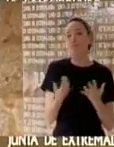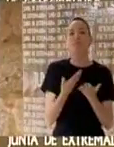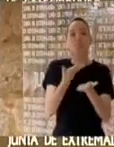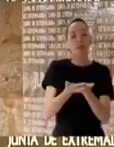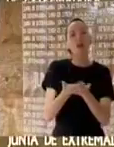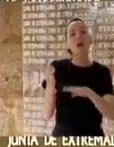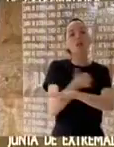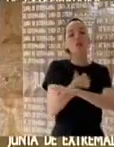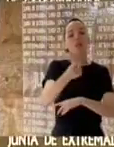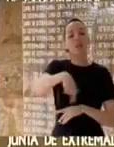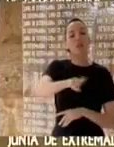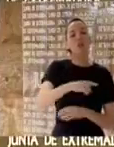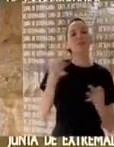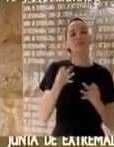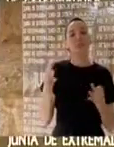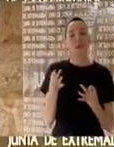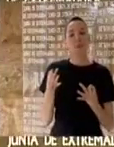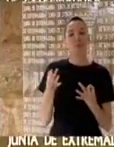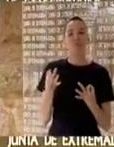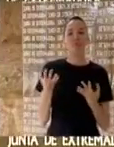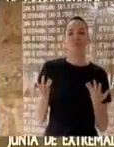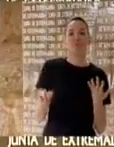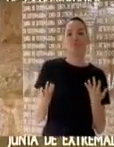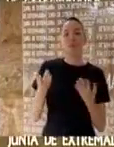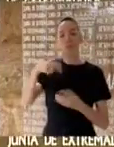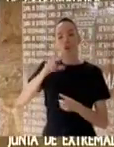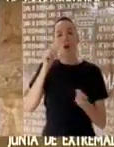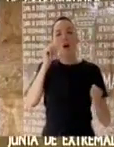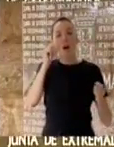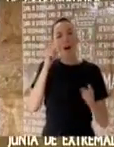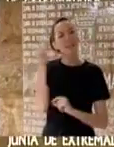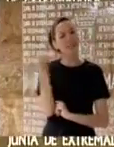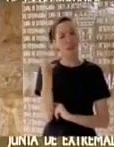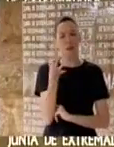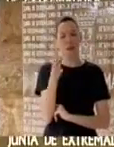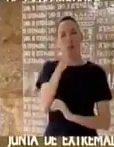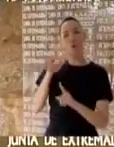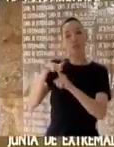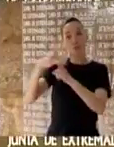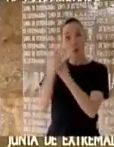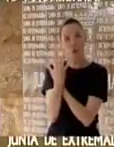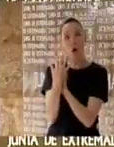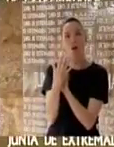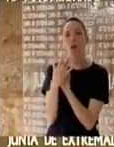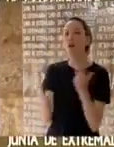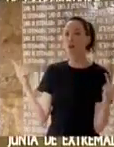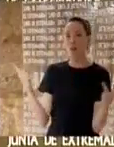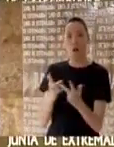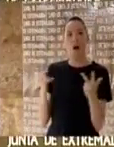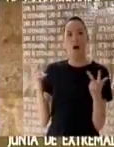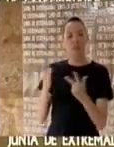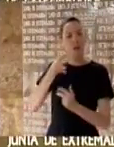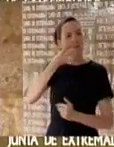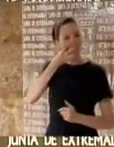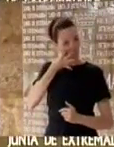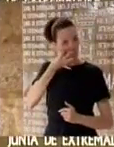la ciudadanía es que, de alguna manera, sean conscientes de la gravedad de la situación, de la gravedad de la crisis a la que nos enfrentamos y que